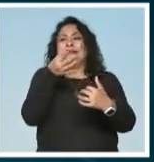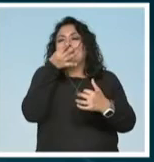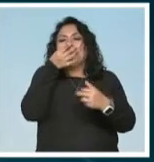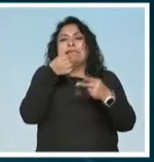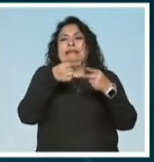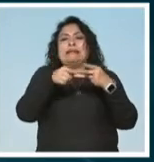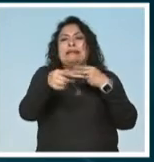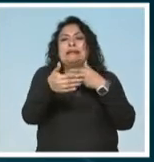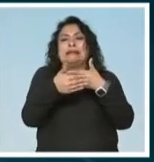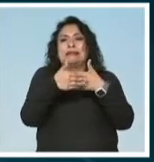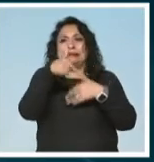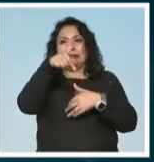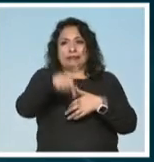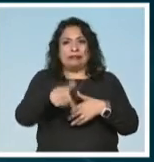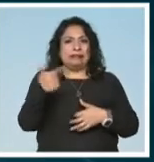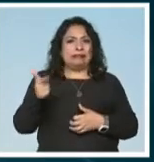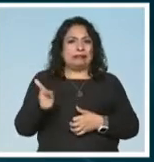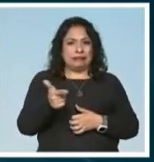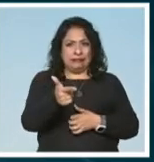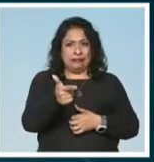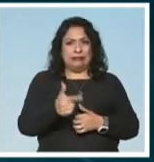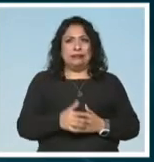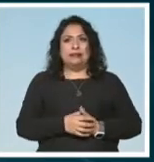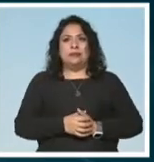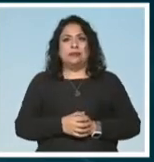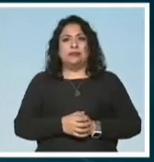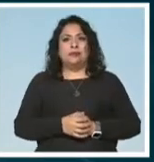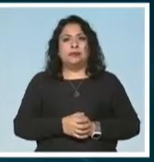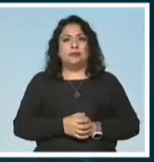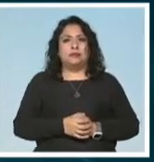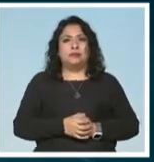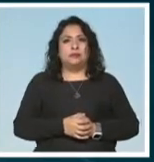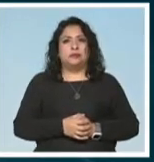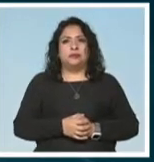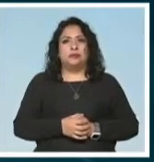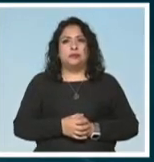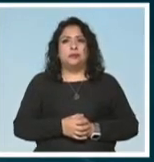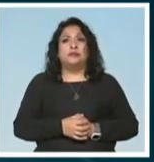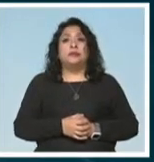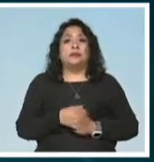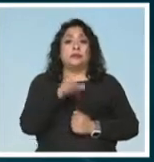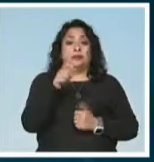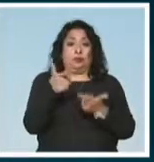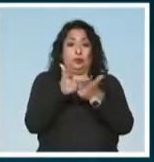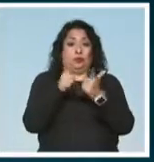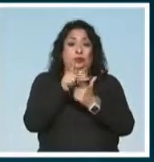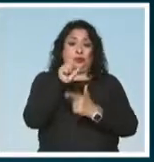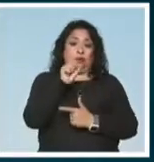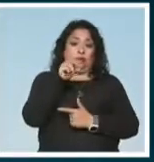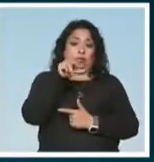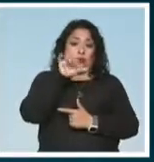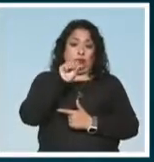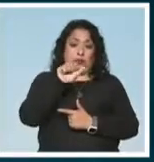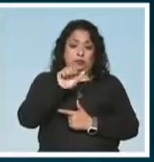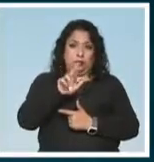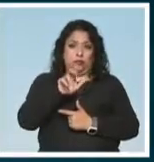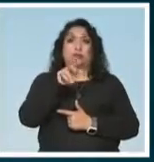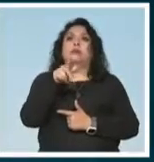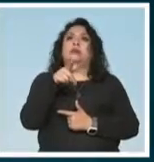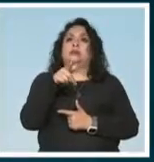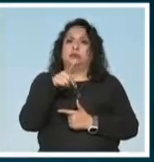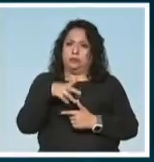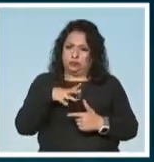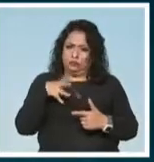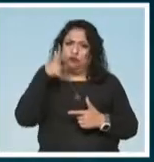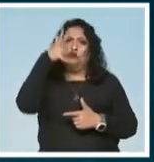iniciar en unos minutos aquí en Guanajuato. la Sonora Santanera tiene futuro, tiene mucha vida por